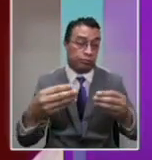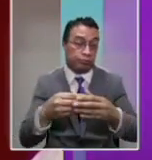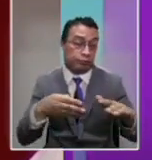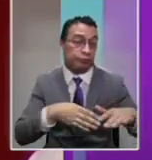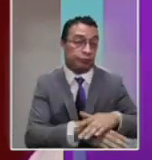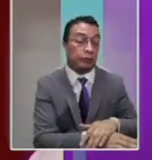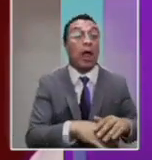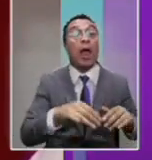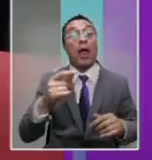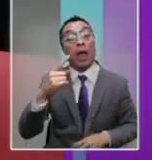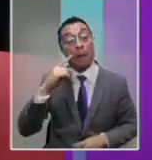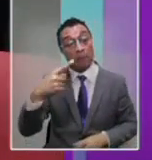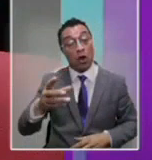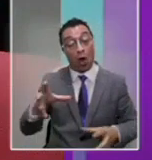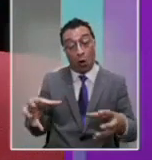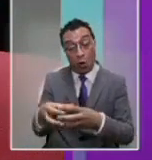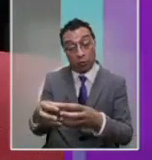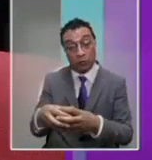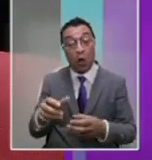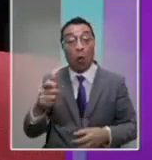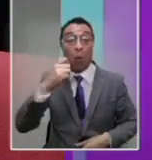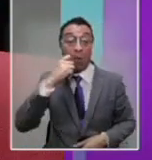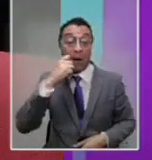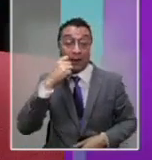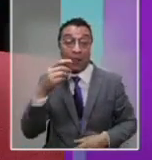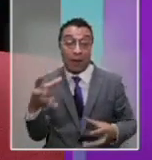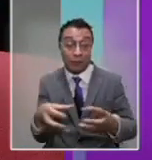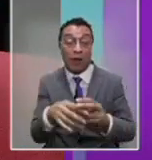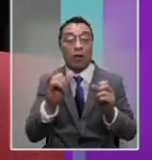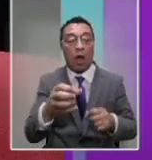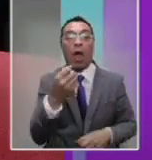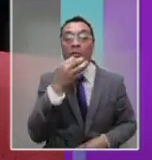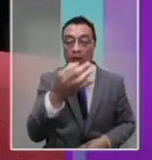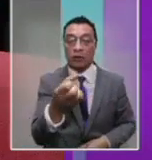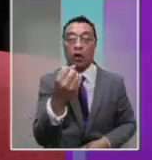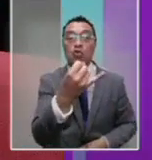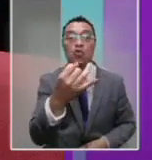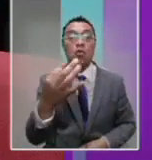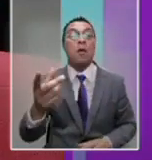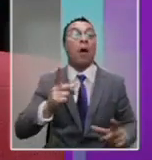Sin embargo, organizaciones humanitarias alertan del